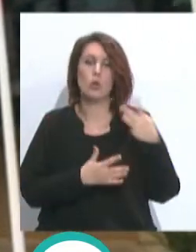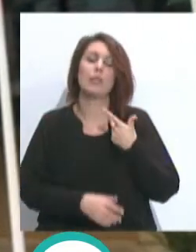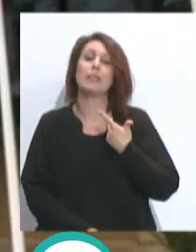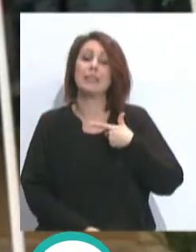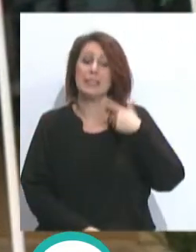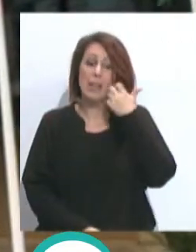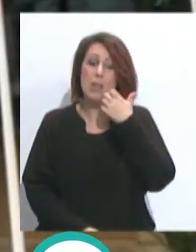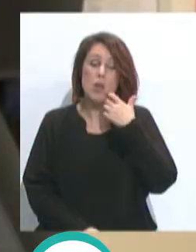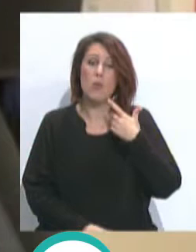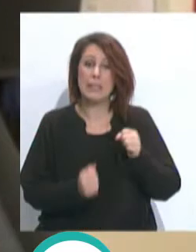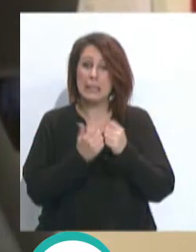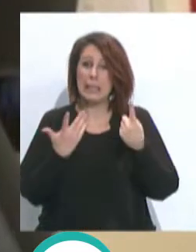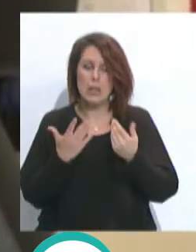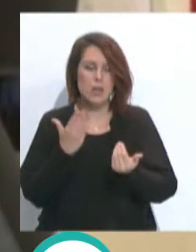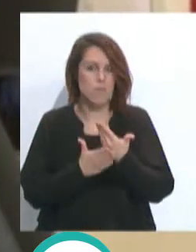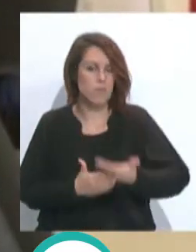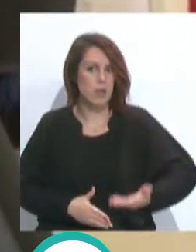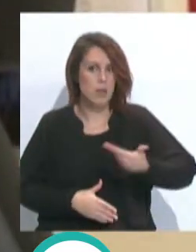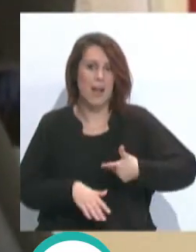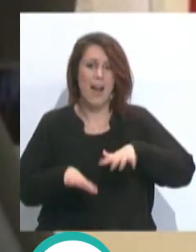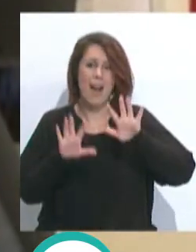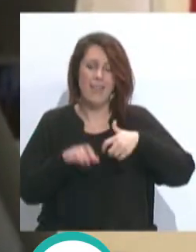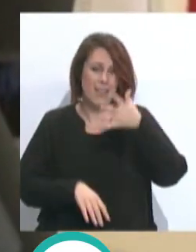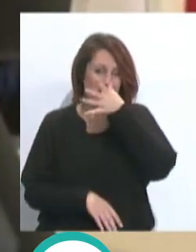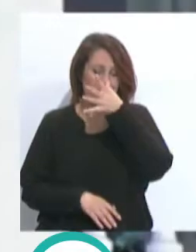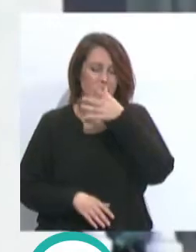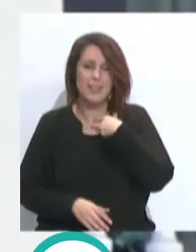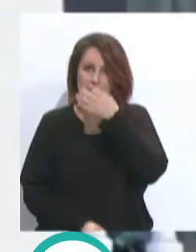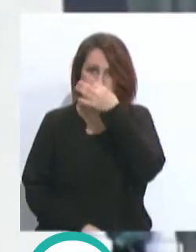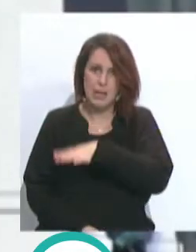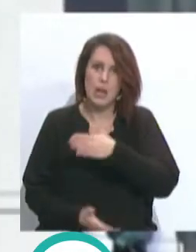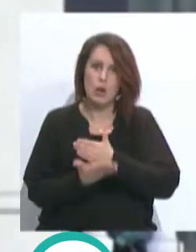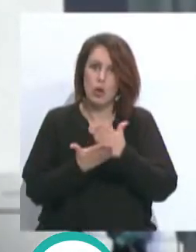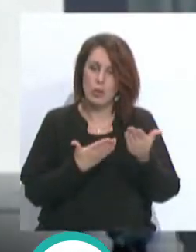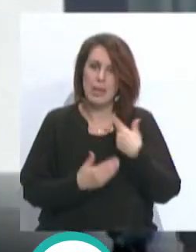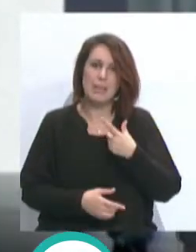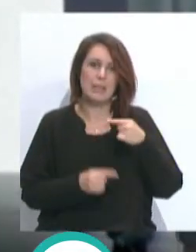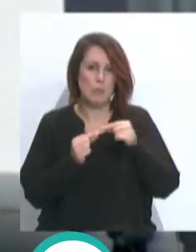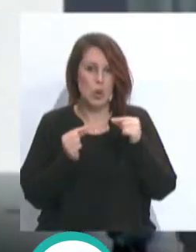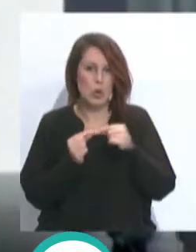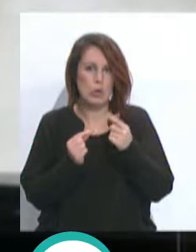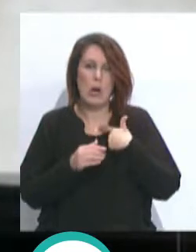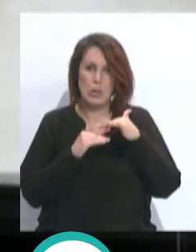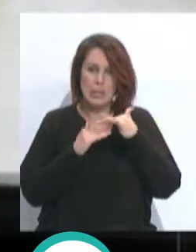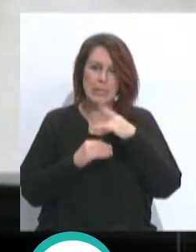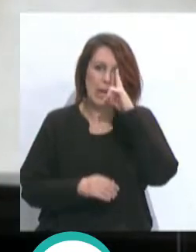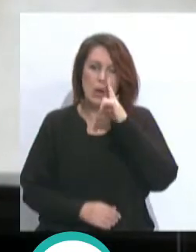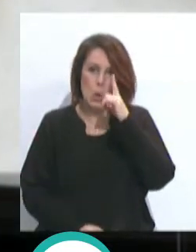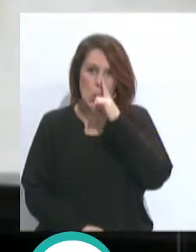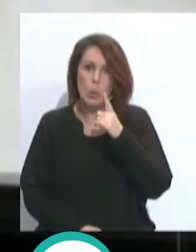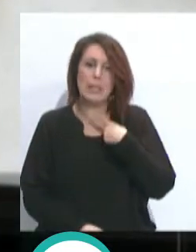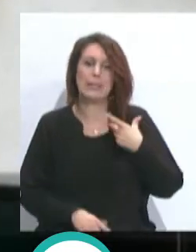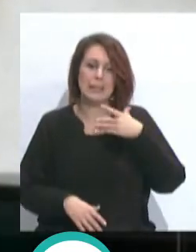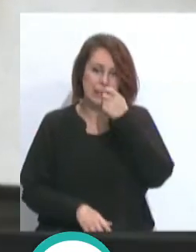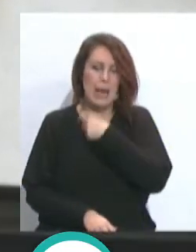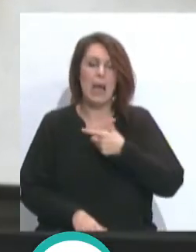grande en el que 10 localidades, Cádiz, Jerez, Chiclana, Rota, Chipiona, Conil, Sanlúcar, Zahara, Arcos y Puerto Real,